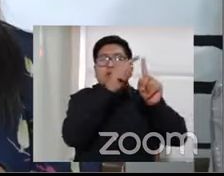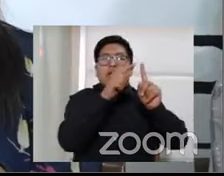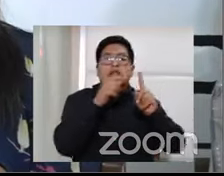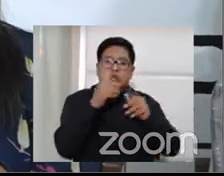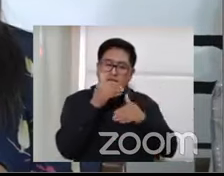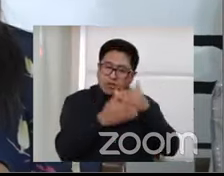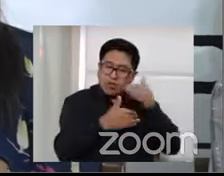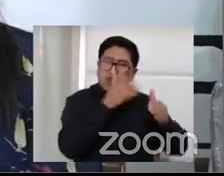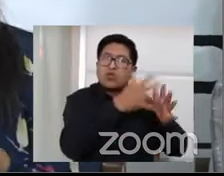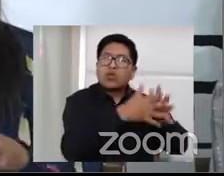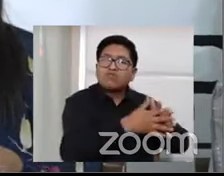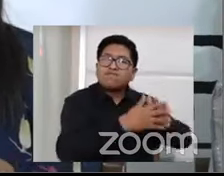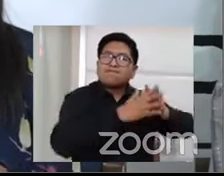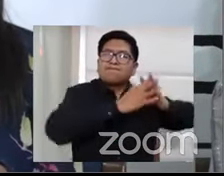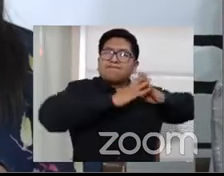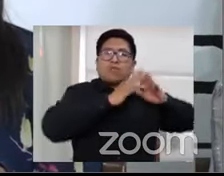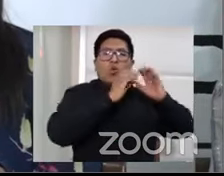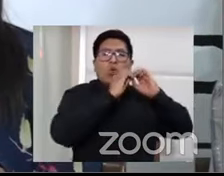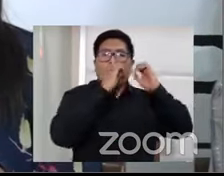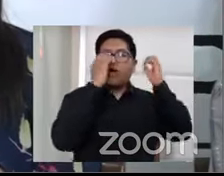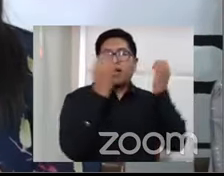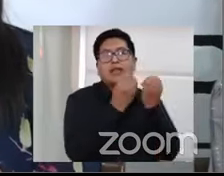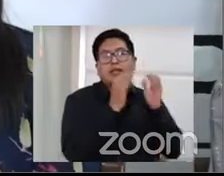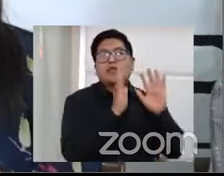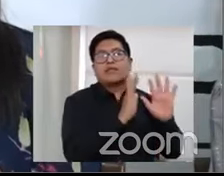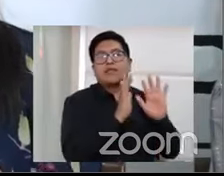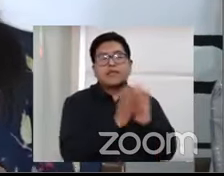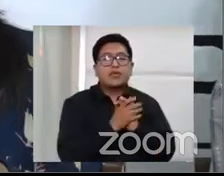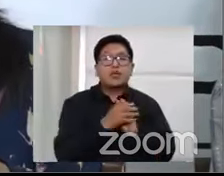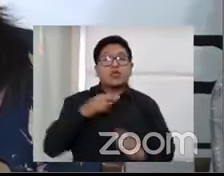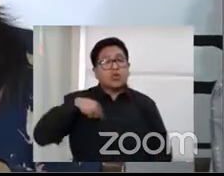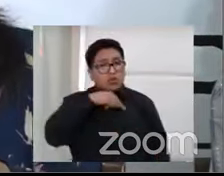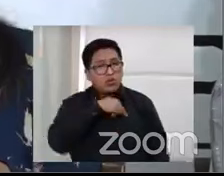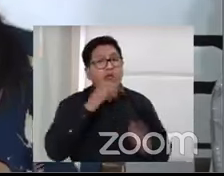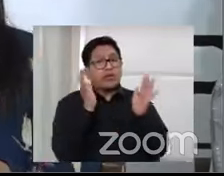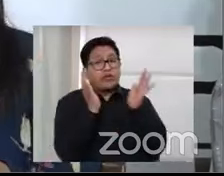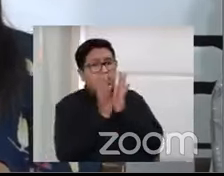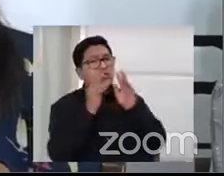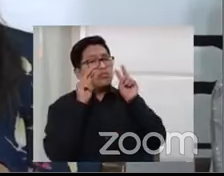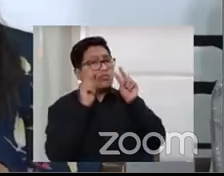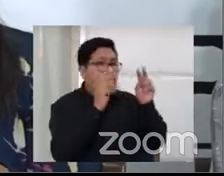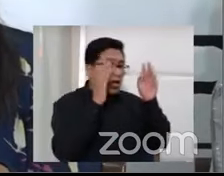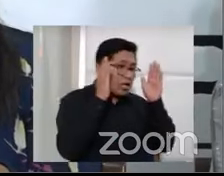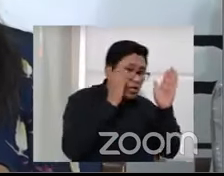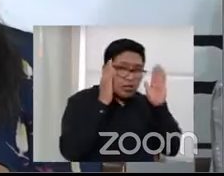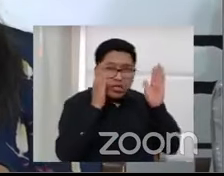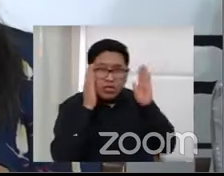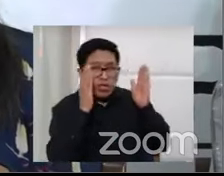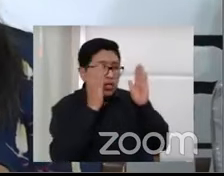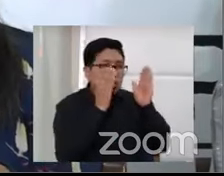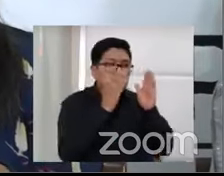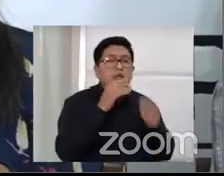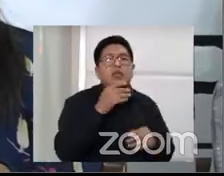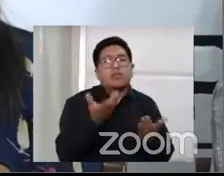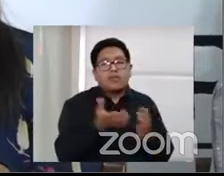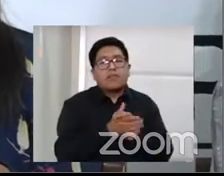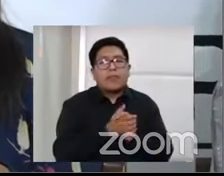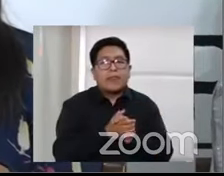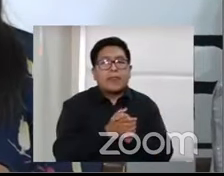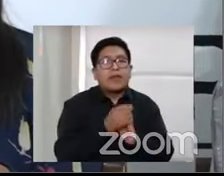organización interna que tienen donde estaremos también atentas atentos desde dentro de la institución